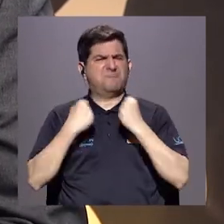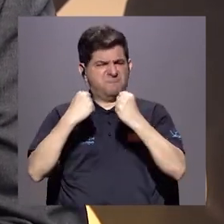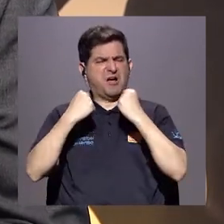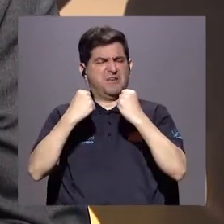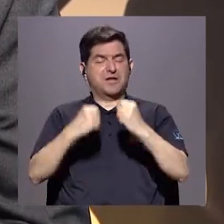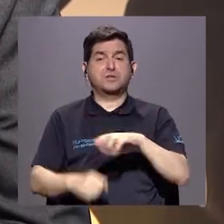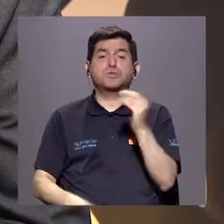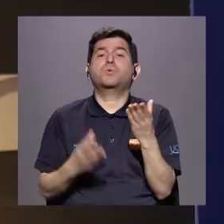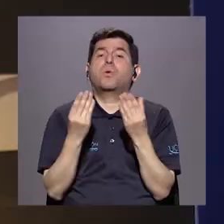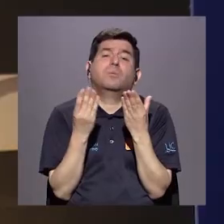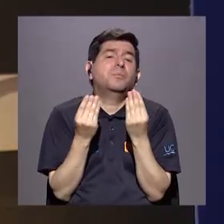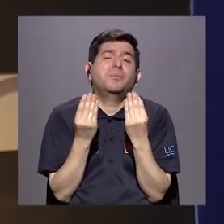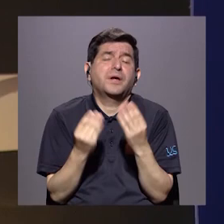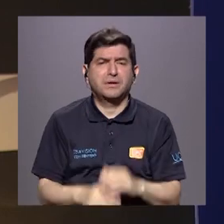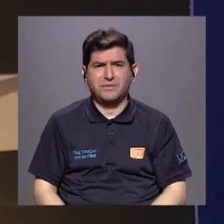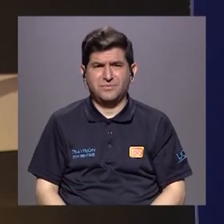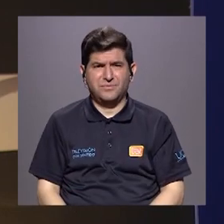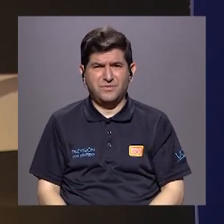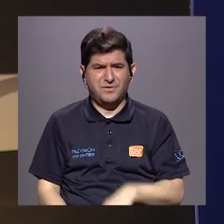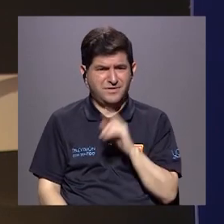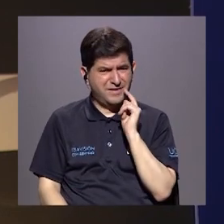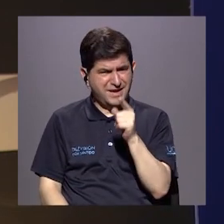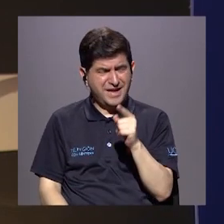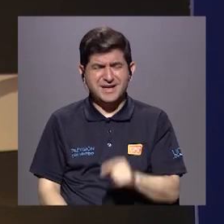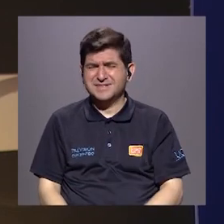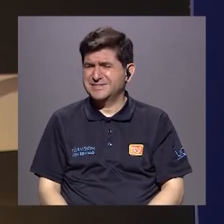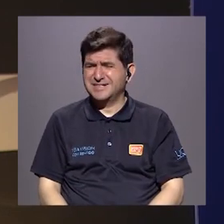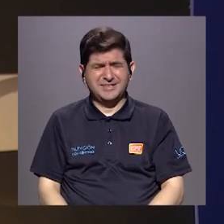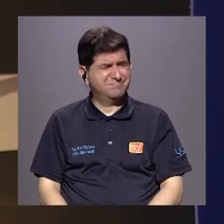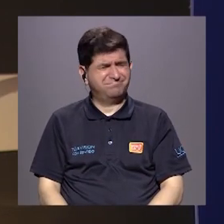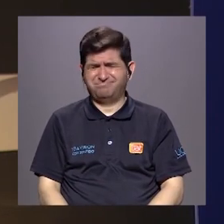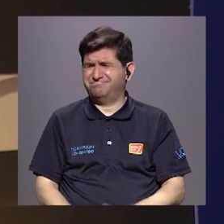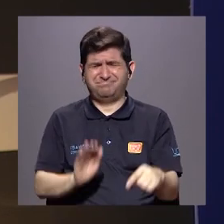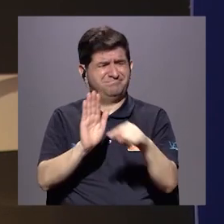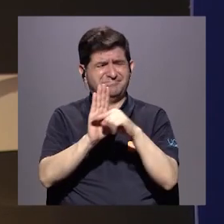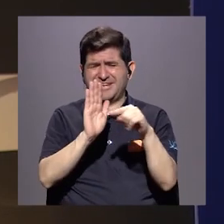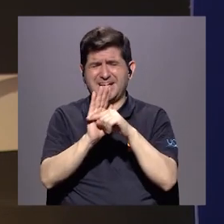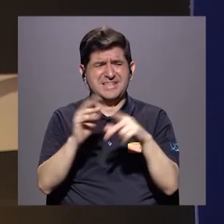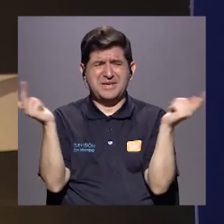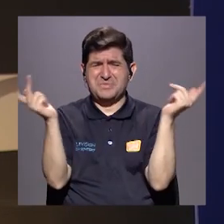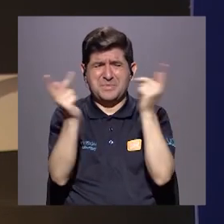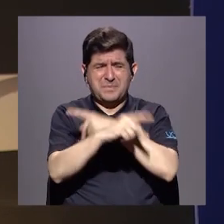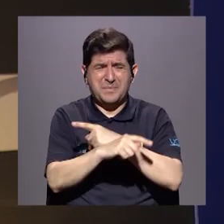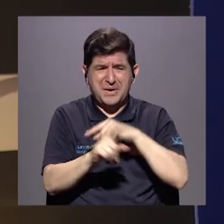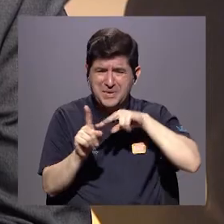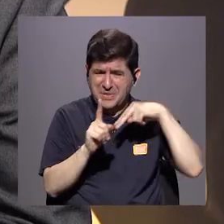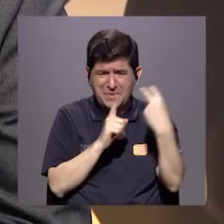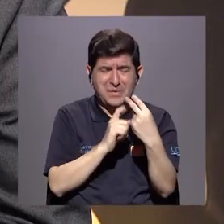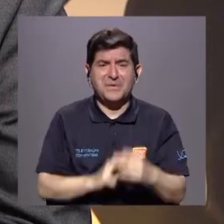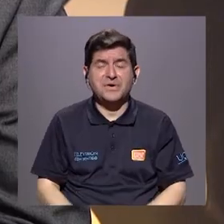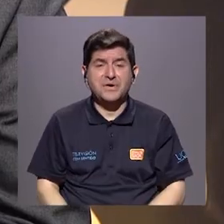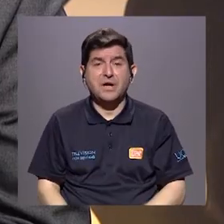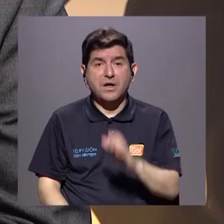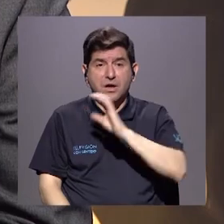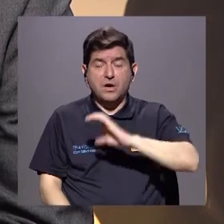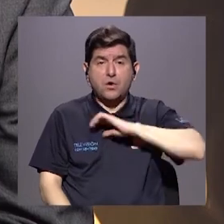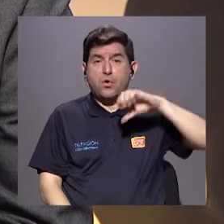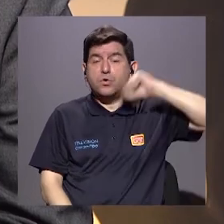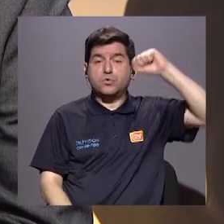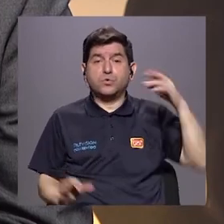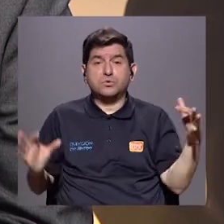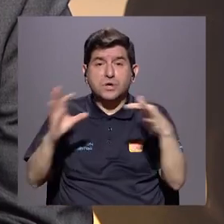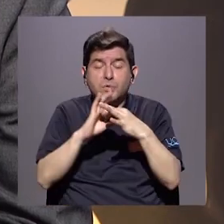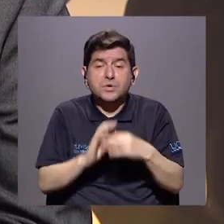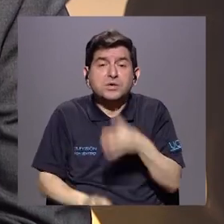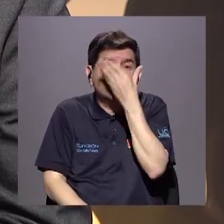son en realidad eso es un pésimo enfoque porque vuelvo a repetir el comportamiento suicida está vinculado más a un